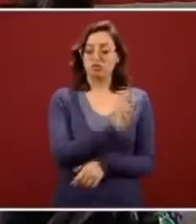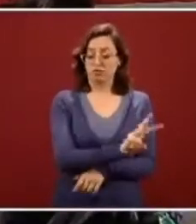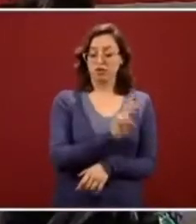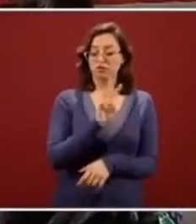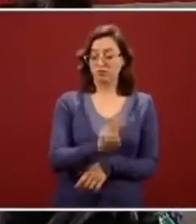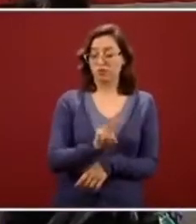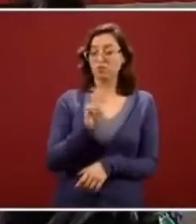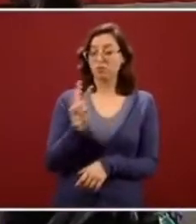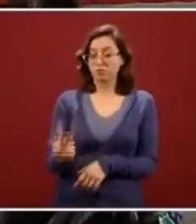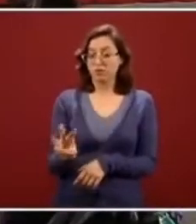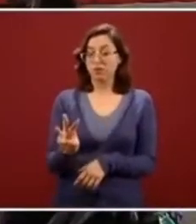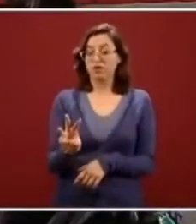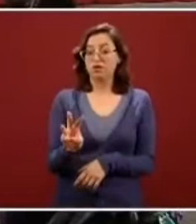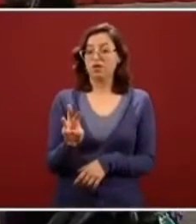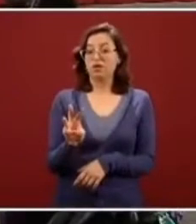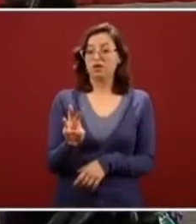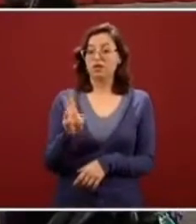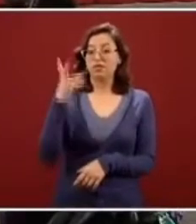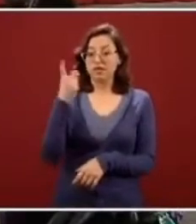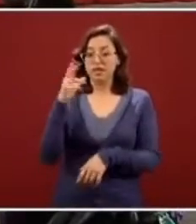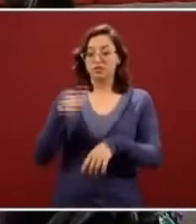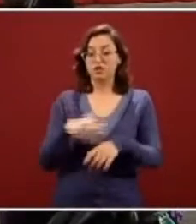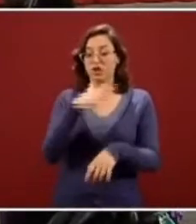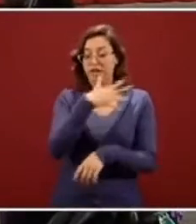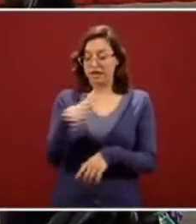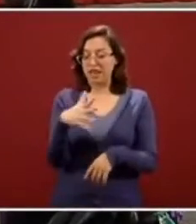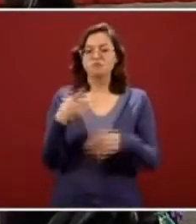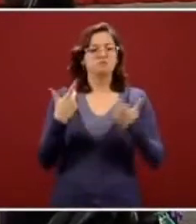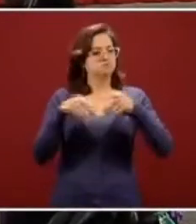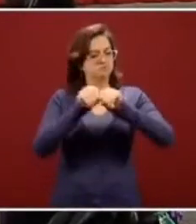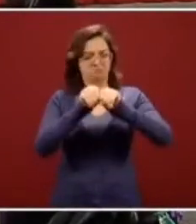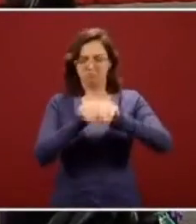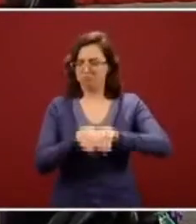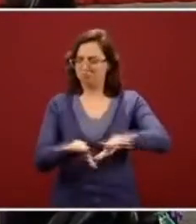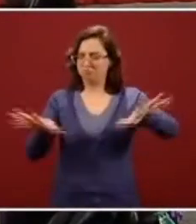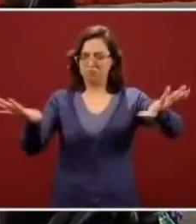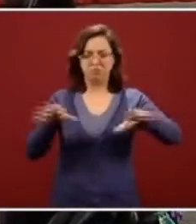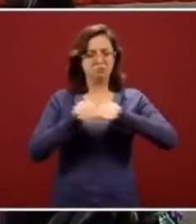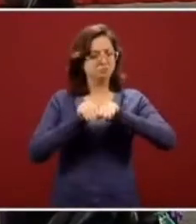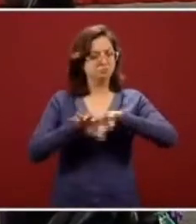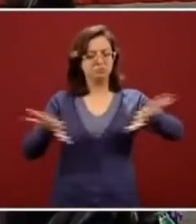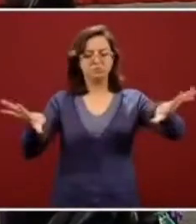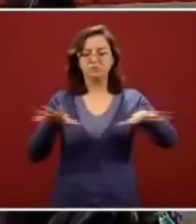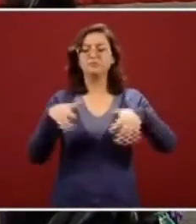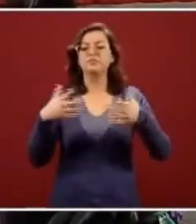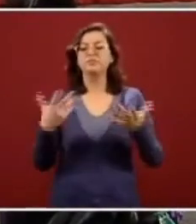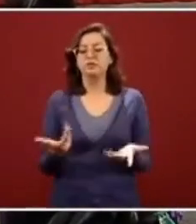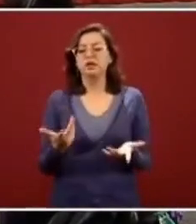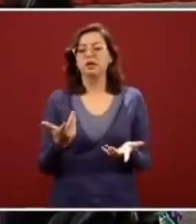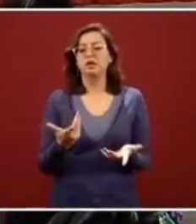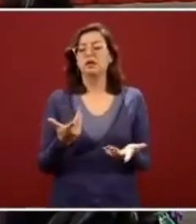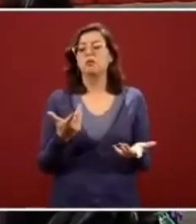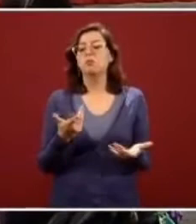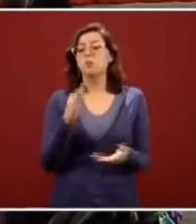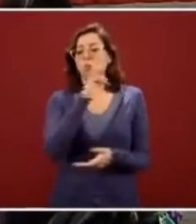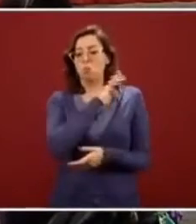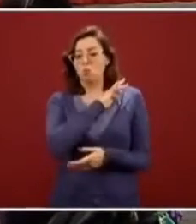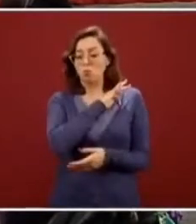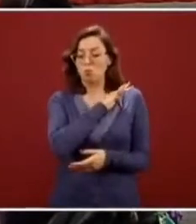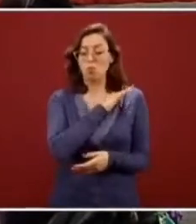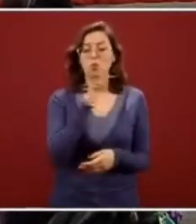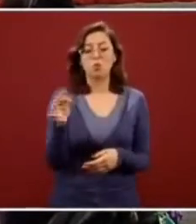página web de la Dirección General de Epidemiología. La interactividad que va a tener este mapa es que además de que podamos estar dando